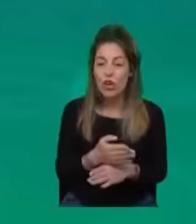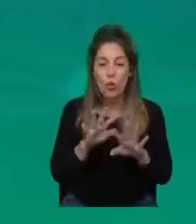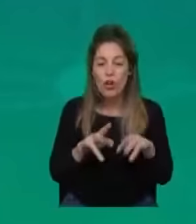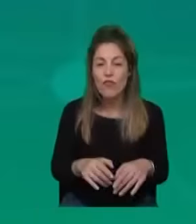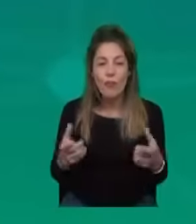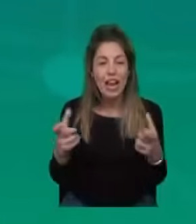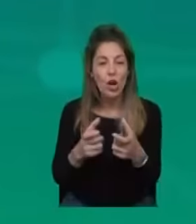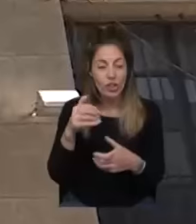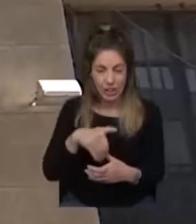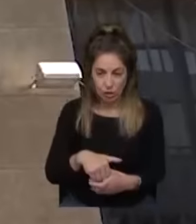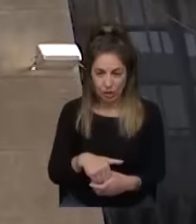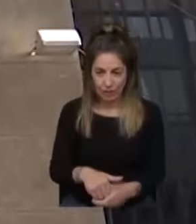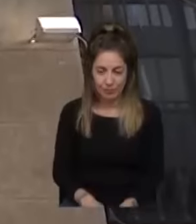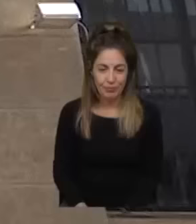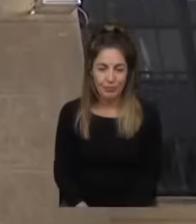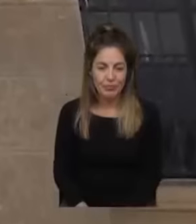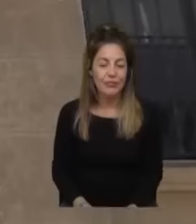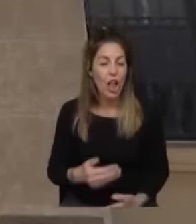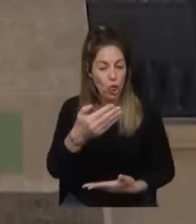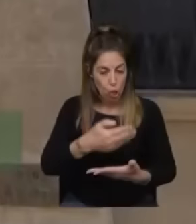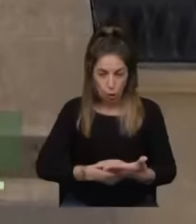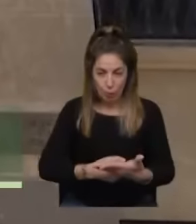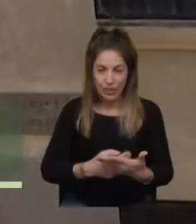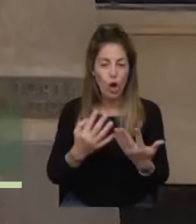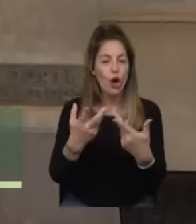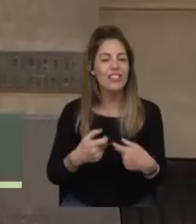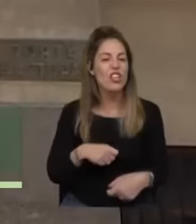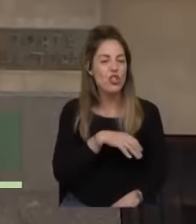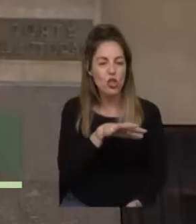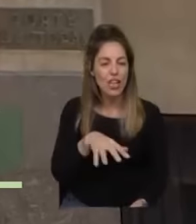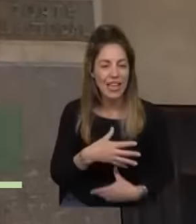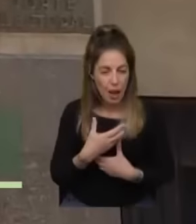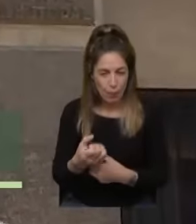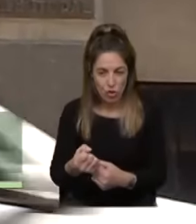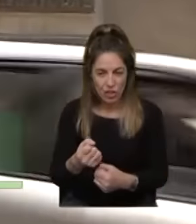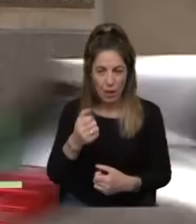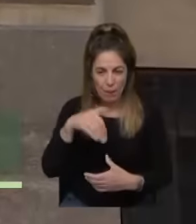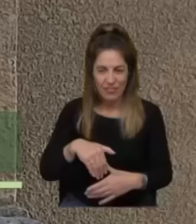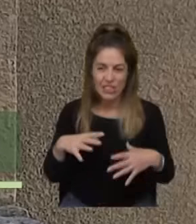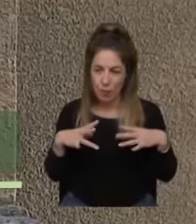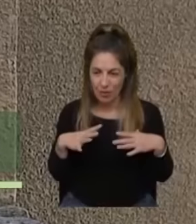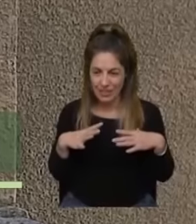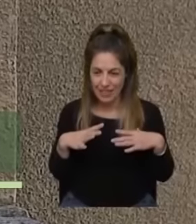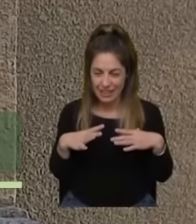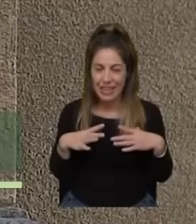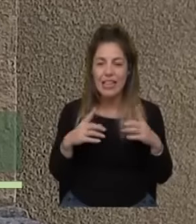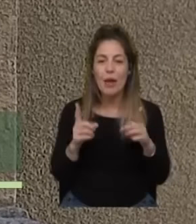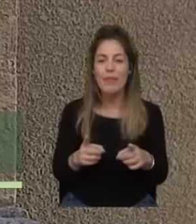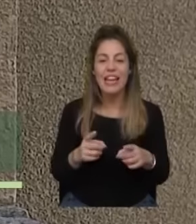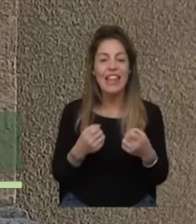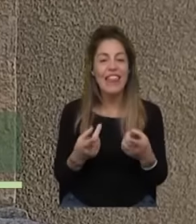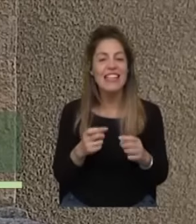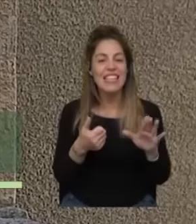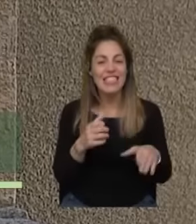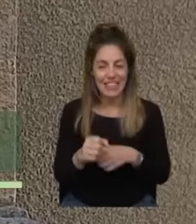a la Corte Electoral. El documento de las organizaciones sociales que apoyan el plebiscito previsional, que entre otras cosas fija en